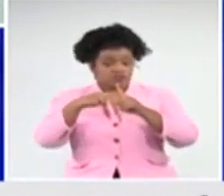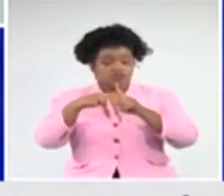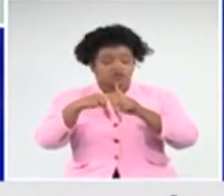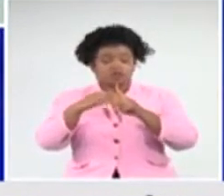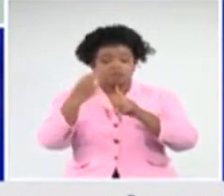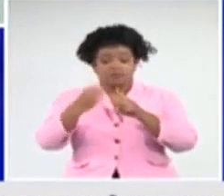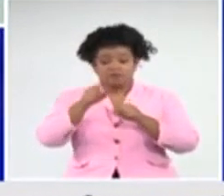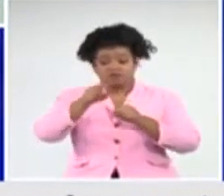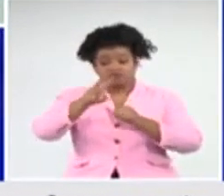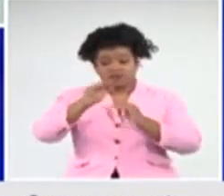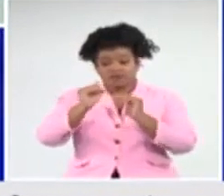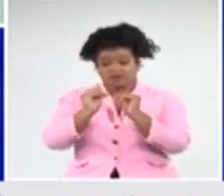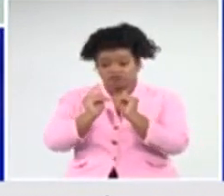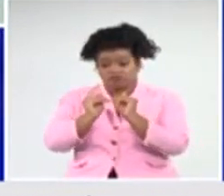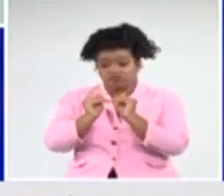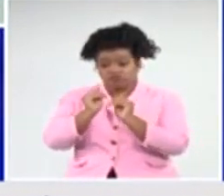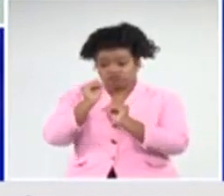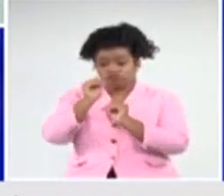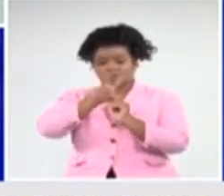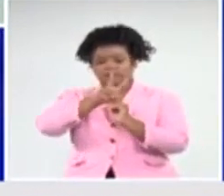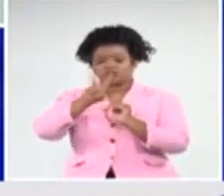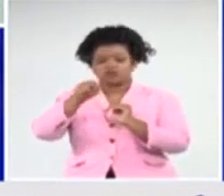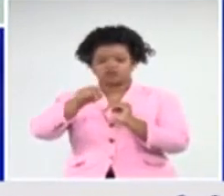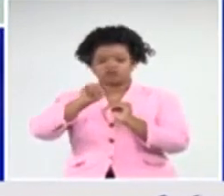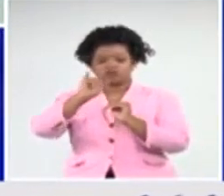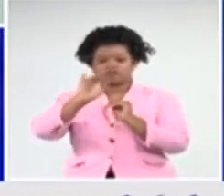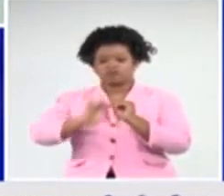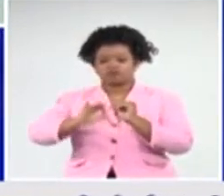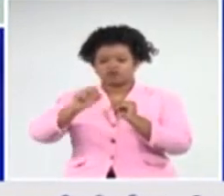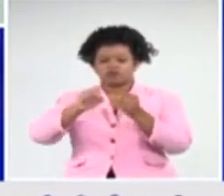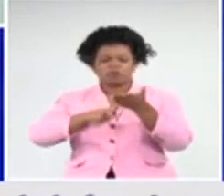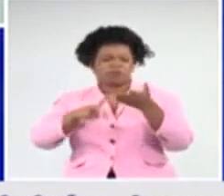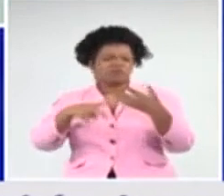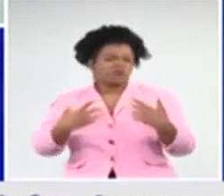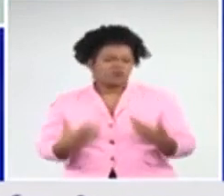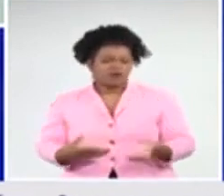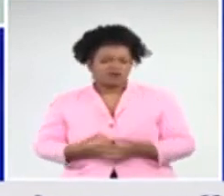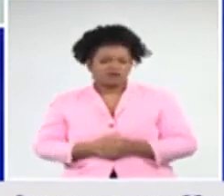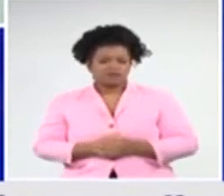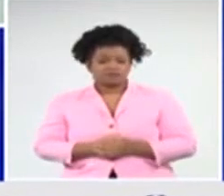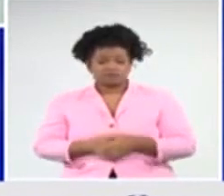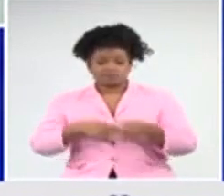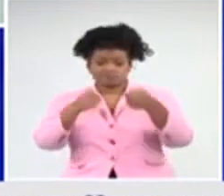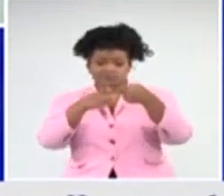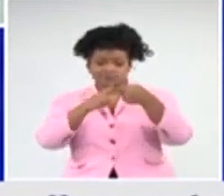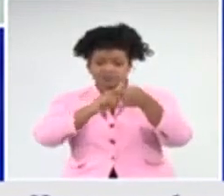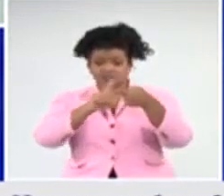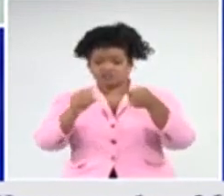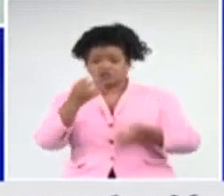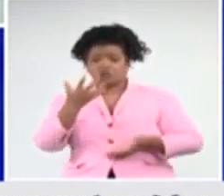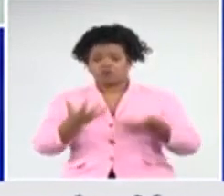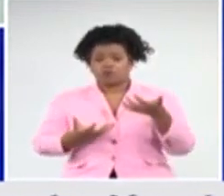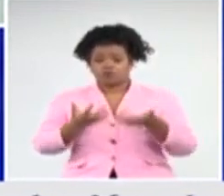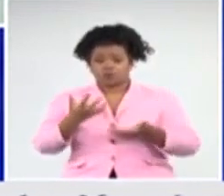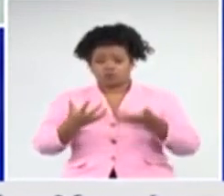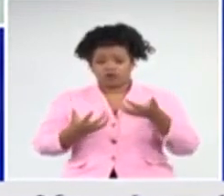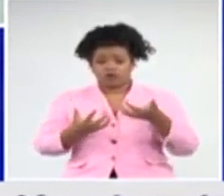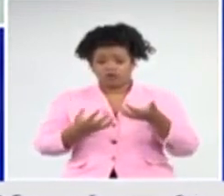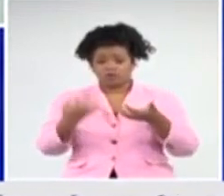país, o sea, a 22,6%, están, en primer lugar, Cienfuegos, que es la más